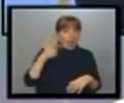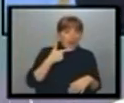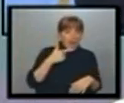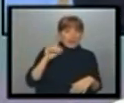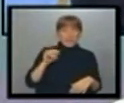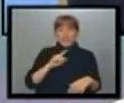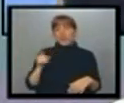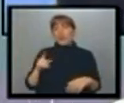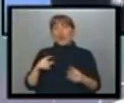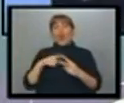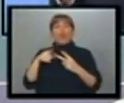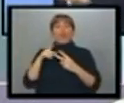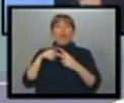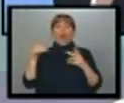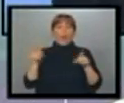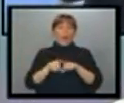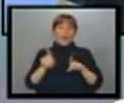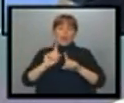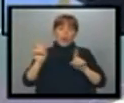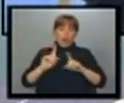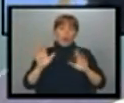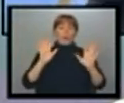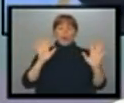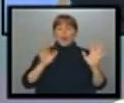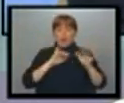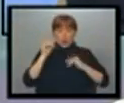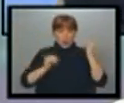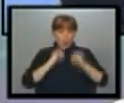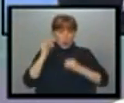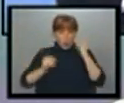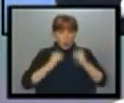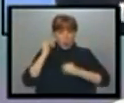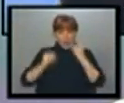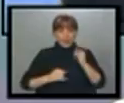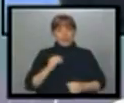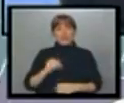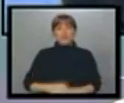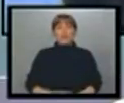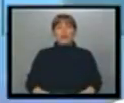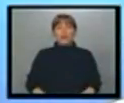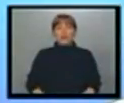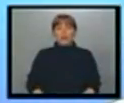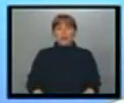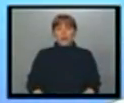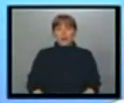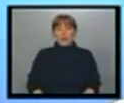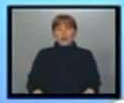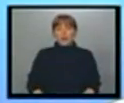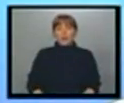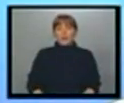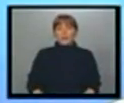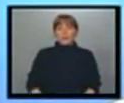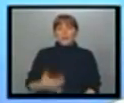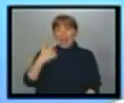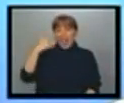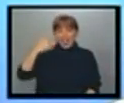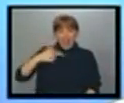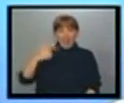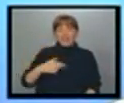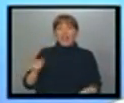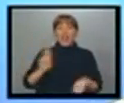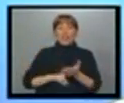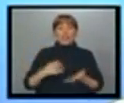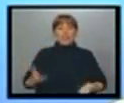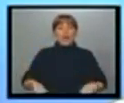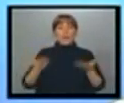Obviamente no hay dos casos iguales, depende de muchas variables, pero las vamos a estar analizando en un ratito. ¿Por qué te digo que pueden llegar a haber nuevos aumentos en el precio de la